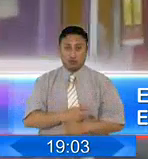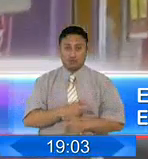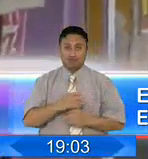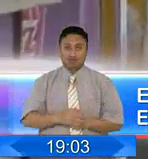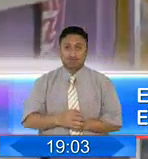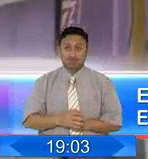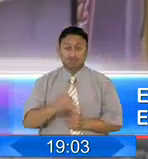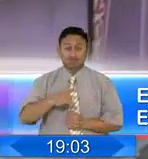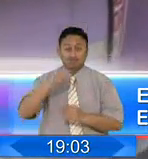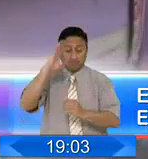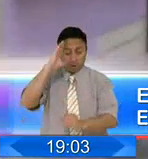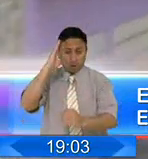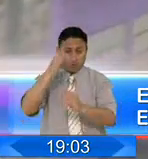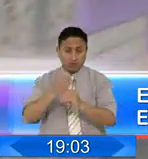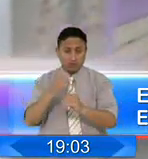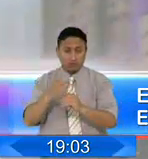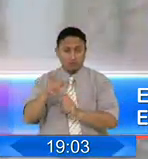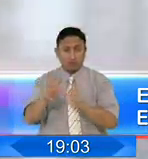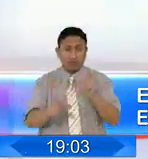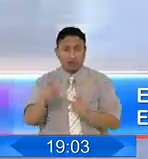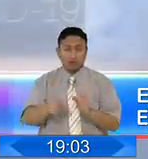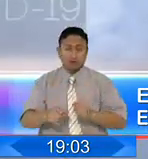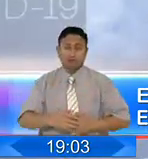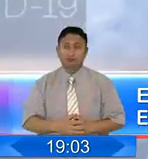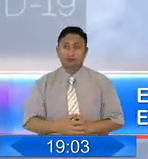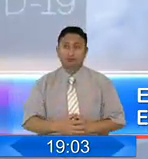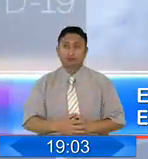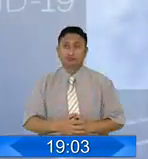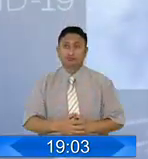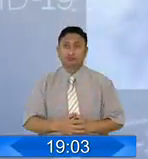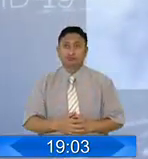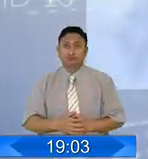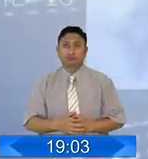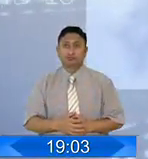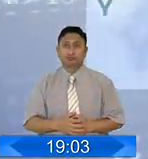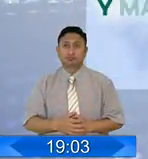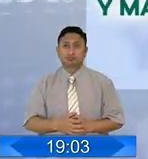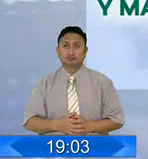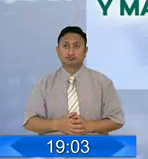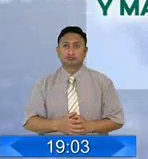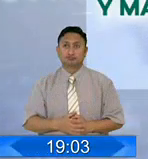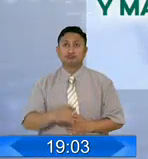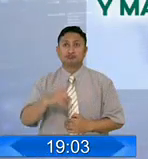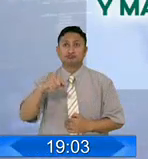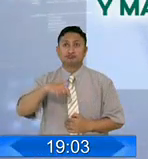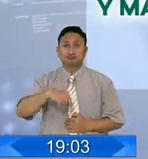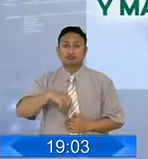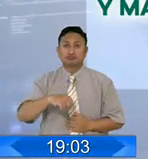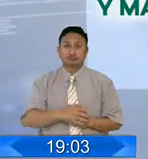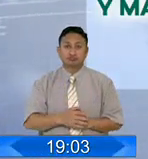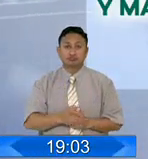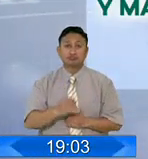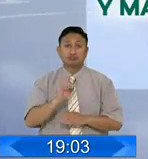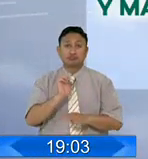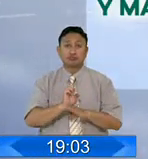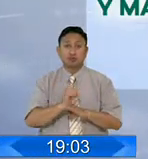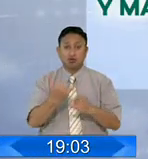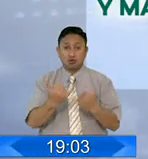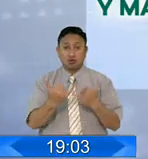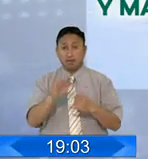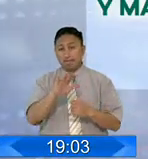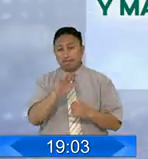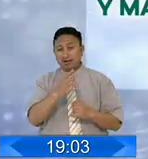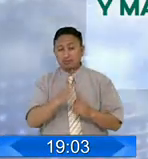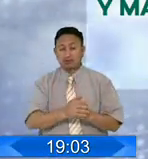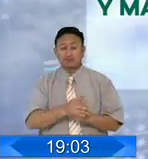que busca concientizar a los habitantes. Esto ocurre mientras en Ecuador se registran alrededor